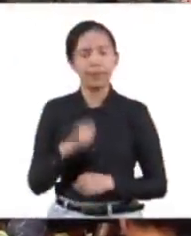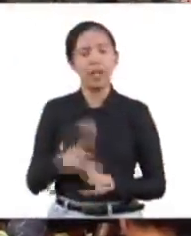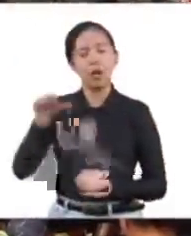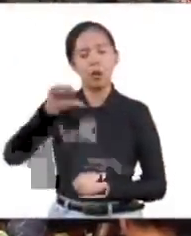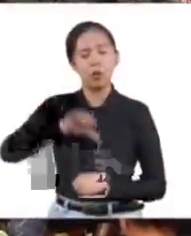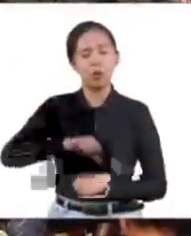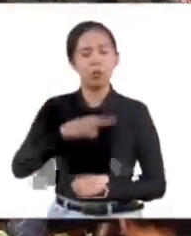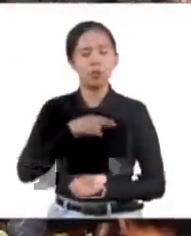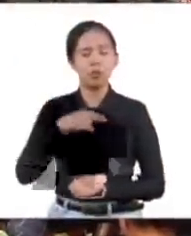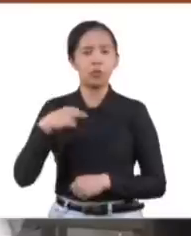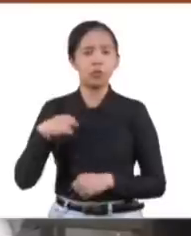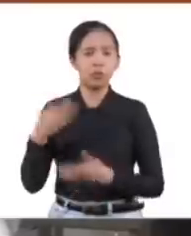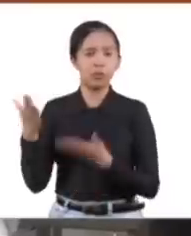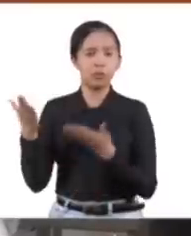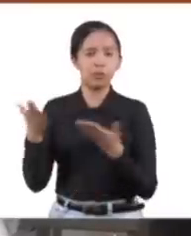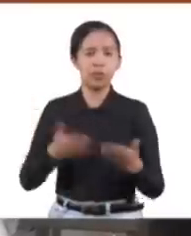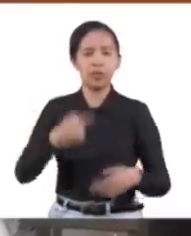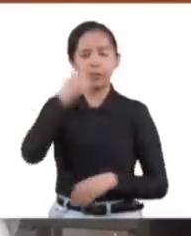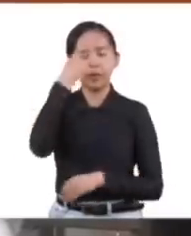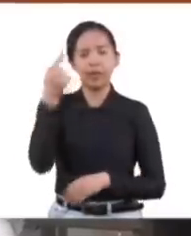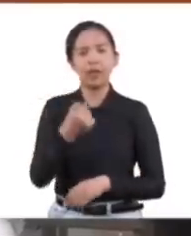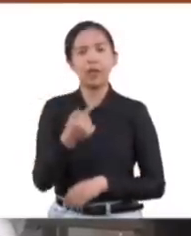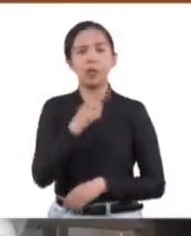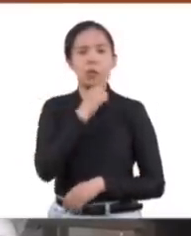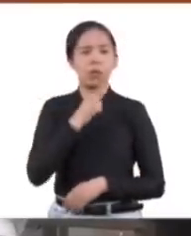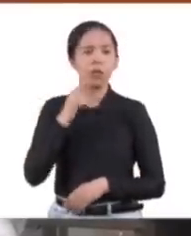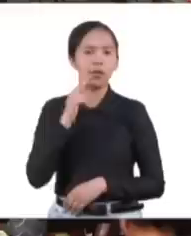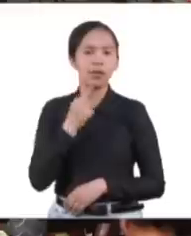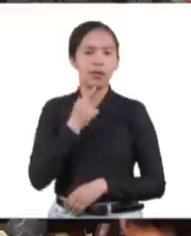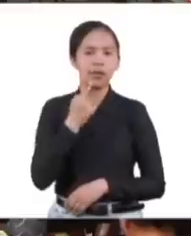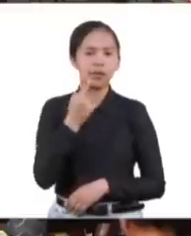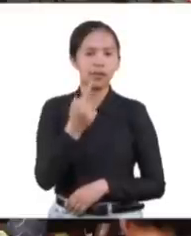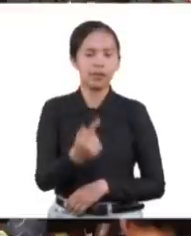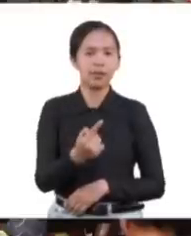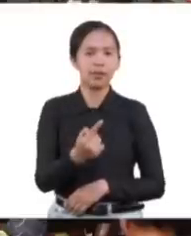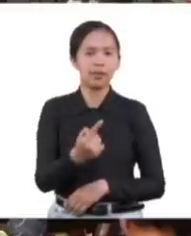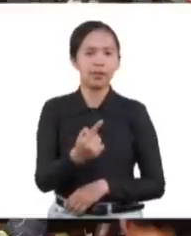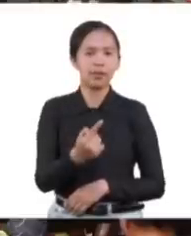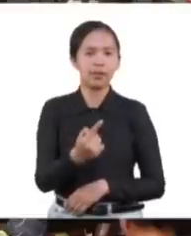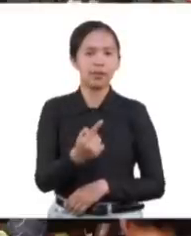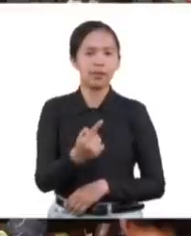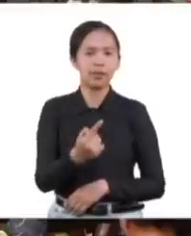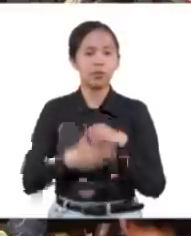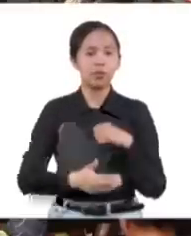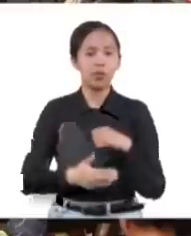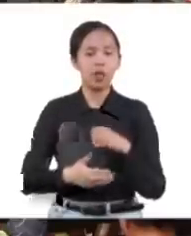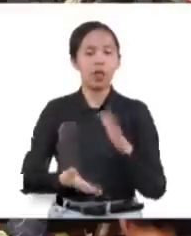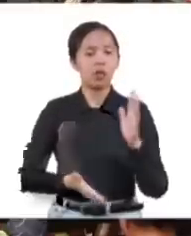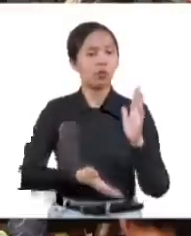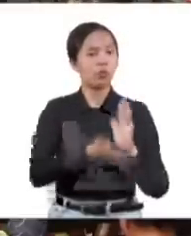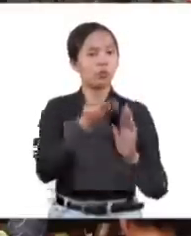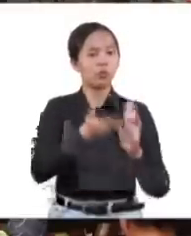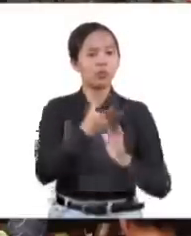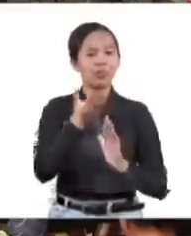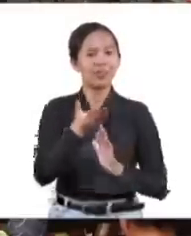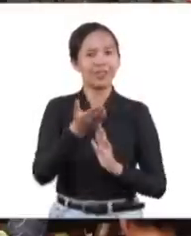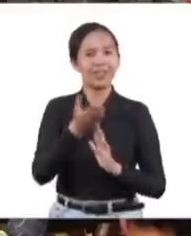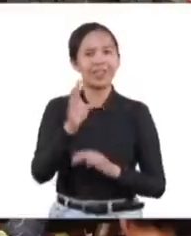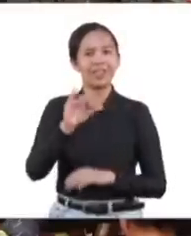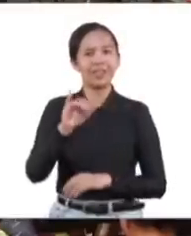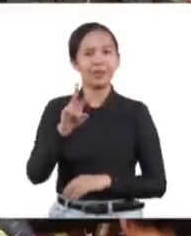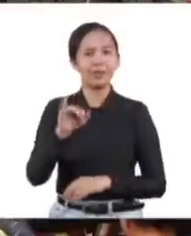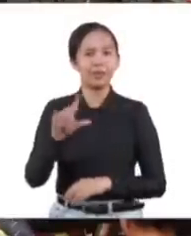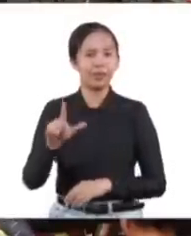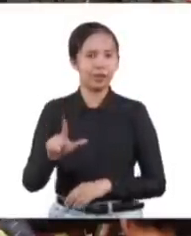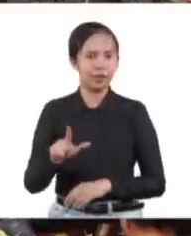De hoy estamos aquí para darles la noticia de que hemos terminado la obra civil de la